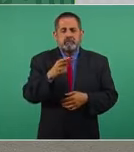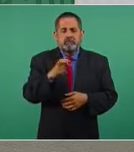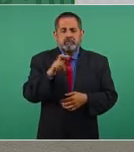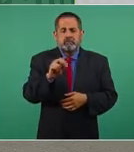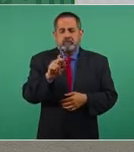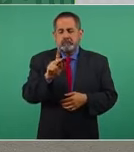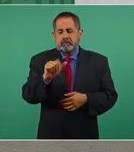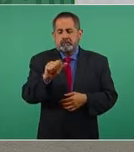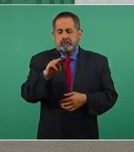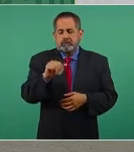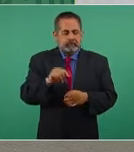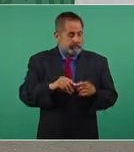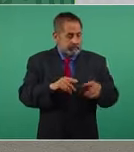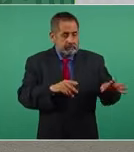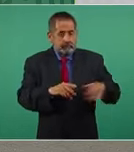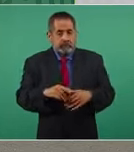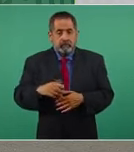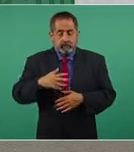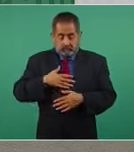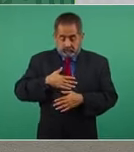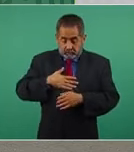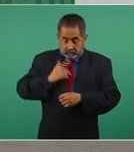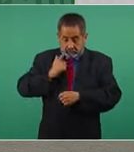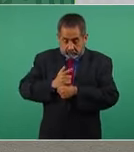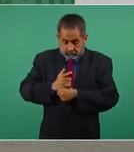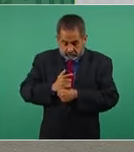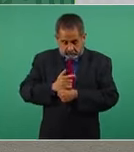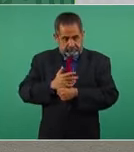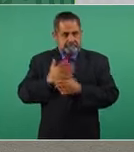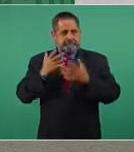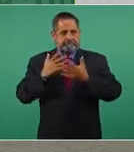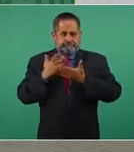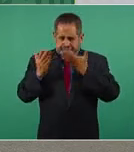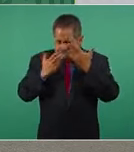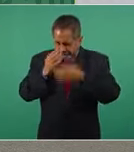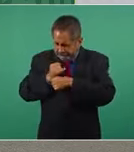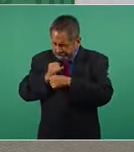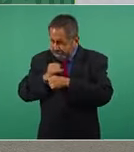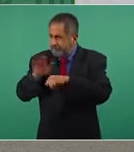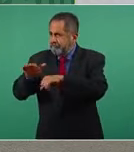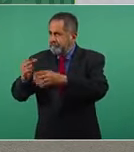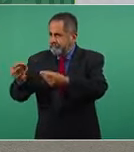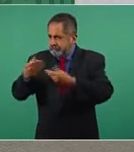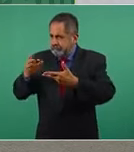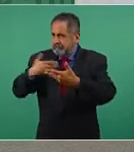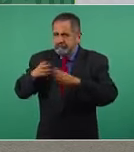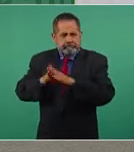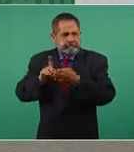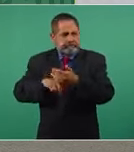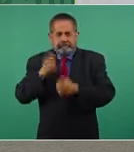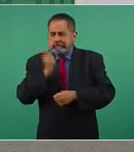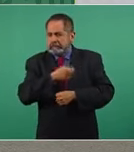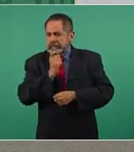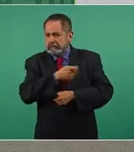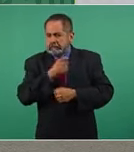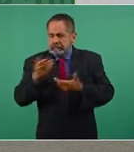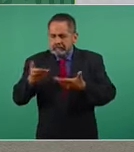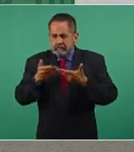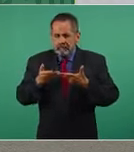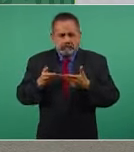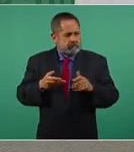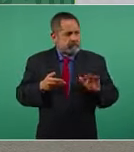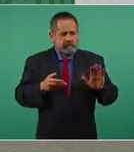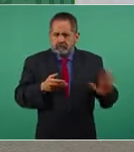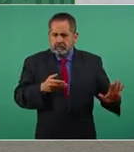yo me informo, me dan a conocer el asunto Y digo,